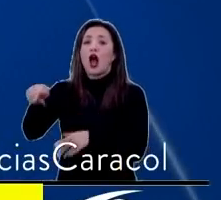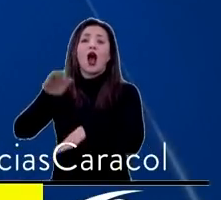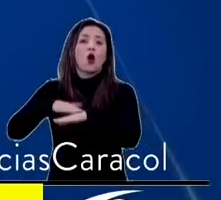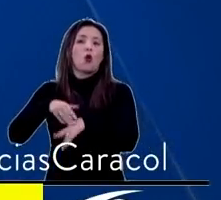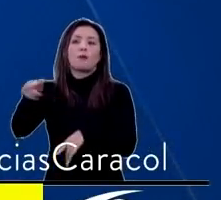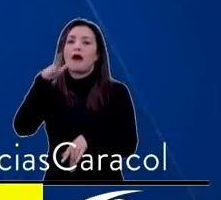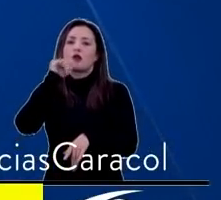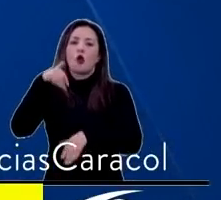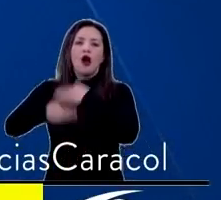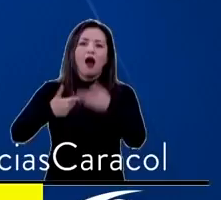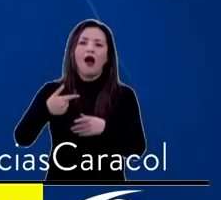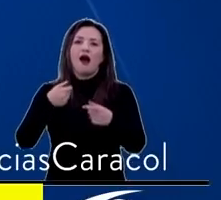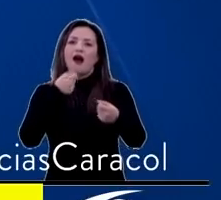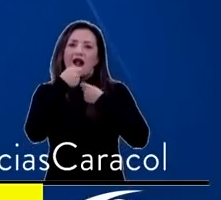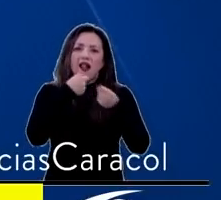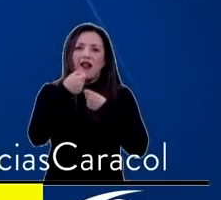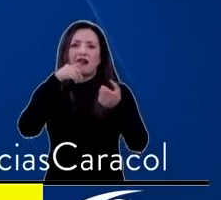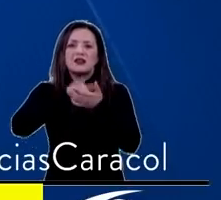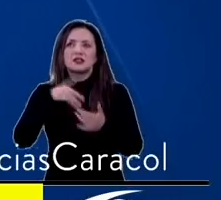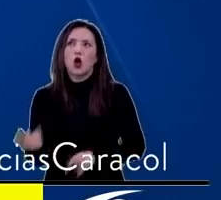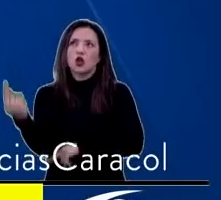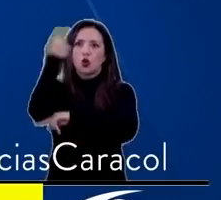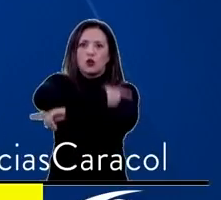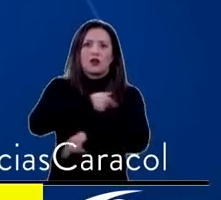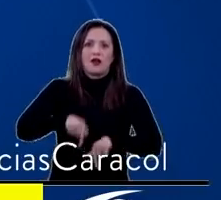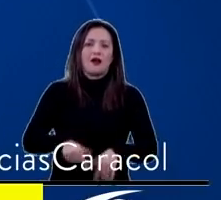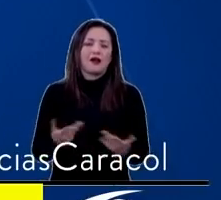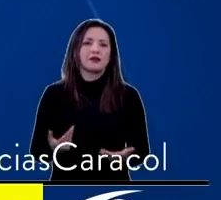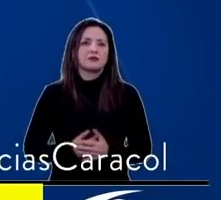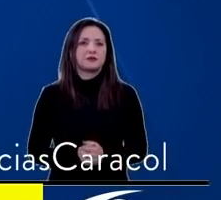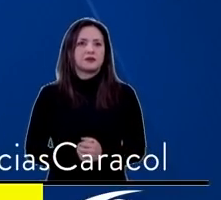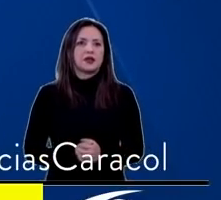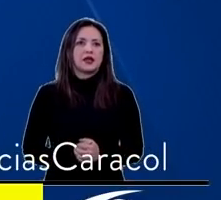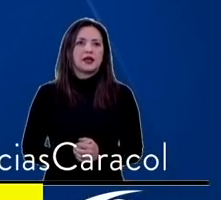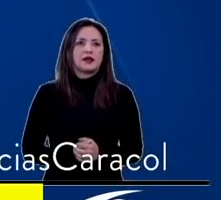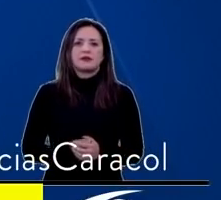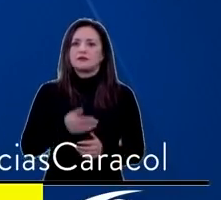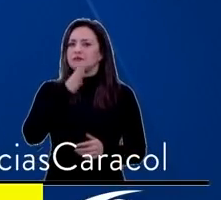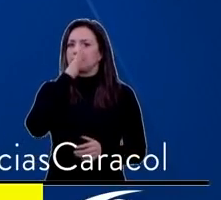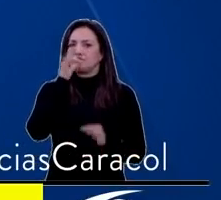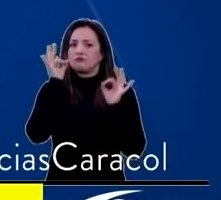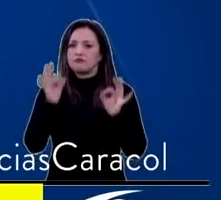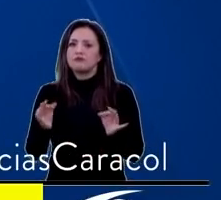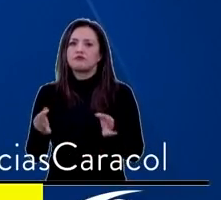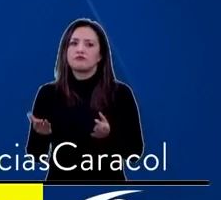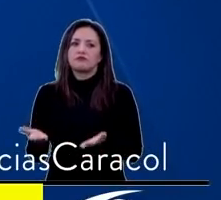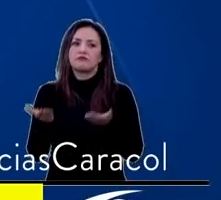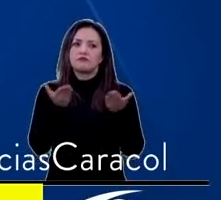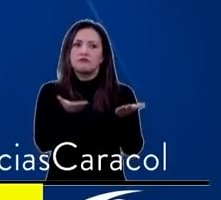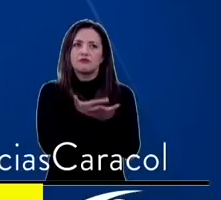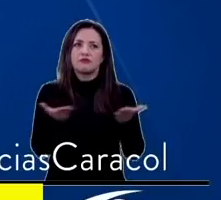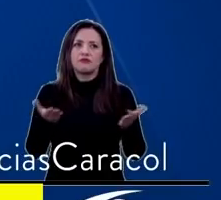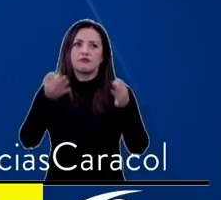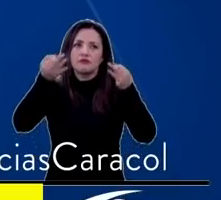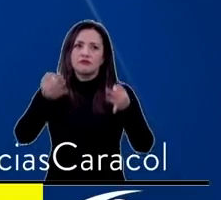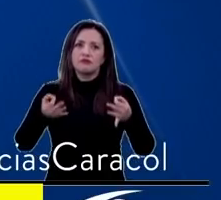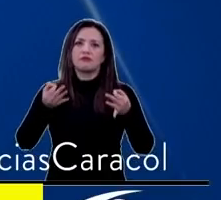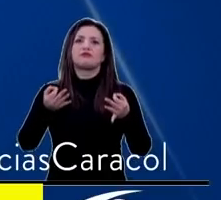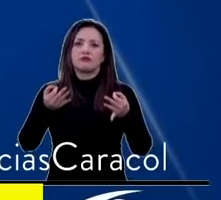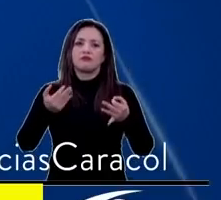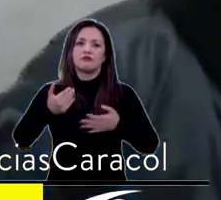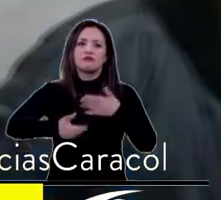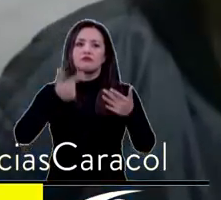esa entrevista en el día de hoy, sin aportar ningún elemento que así